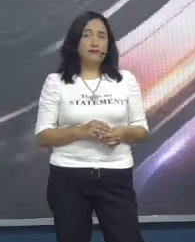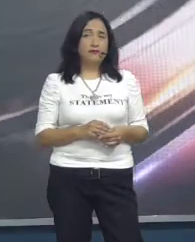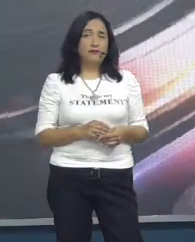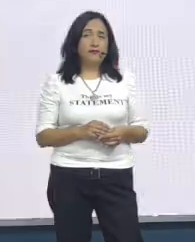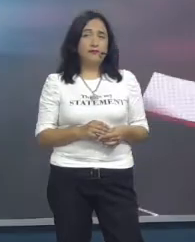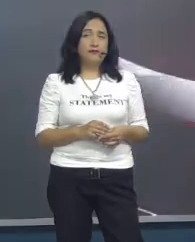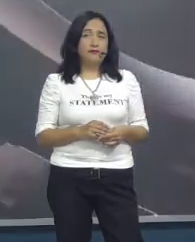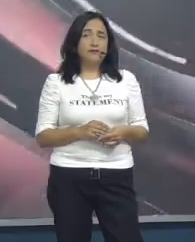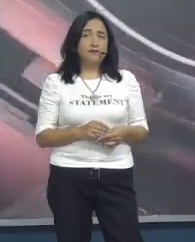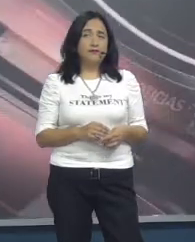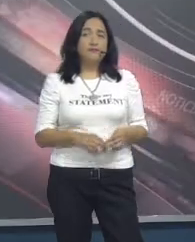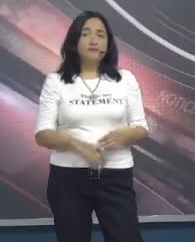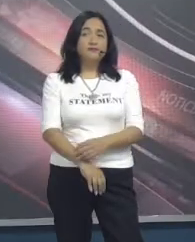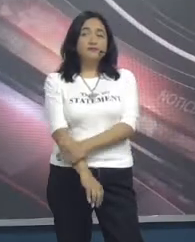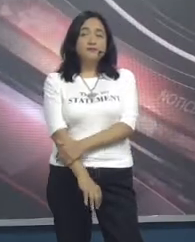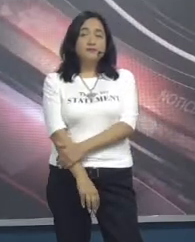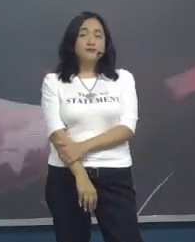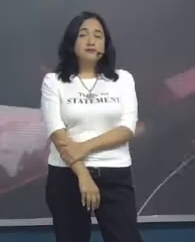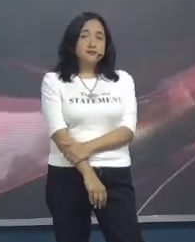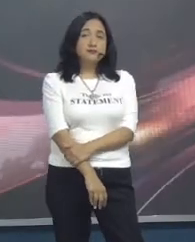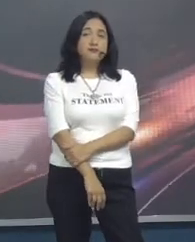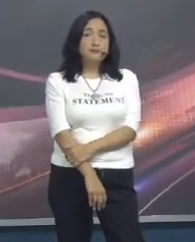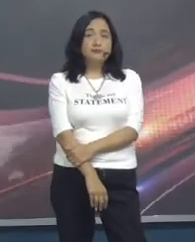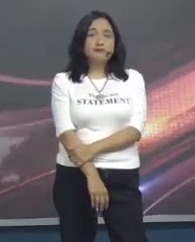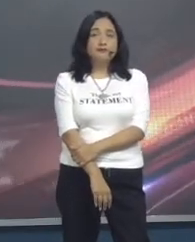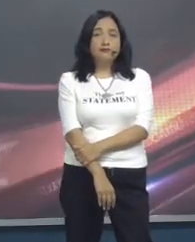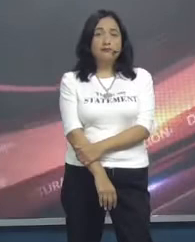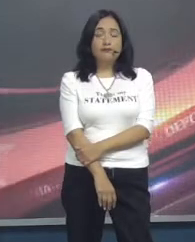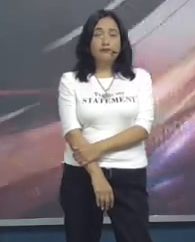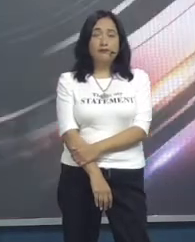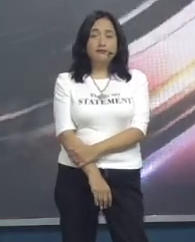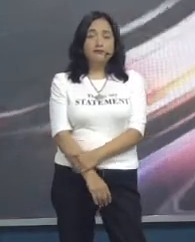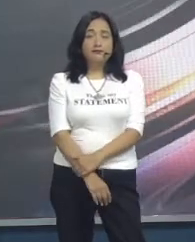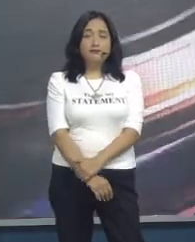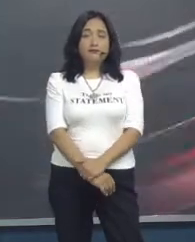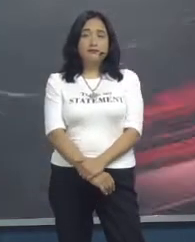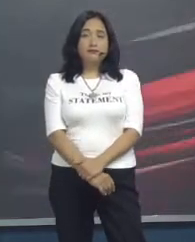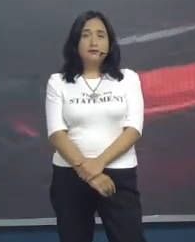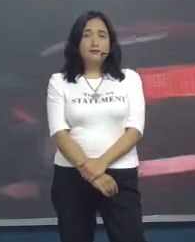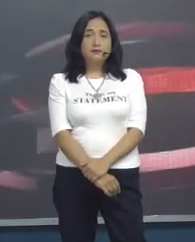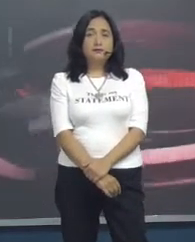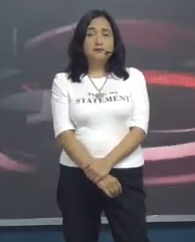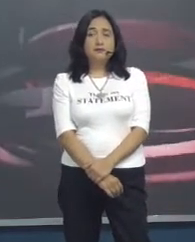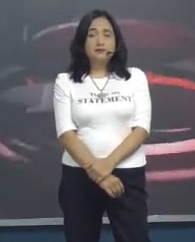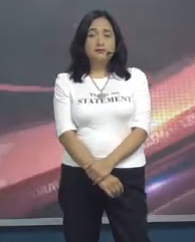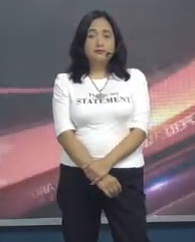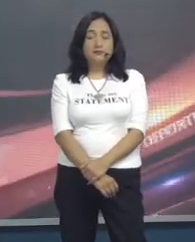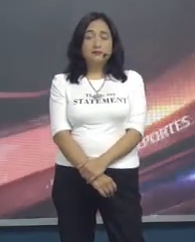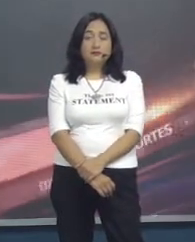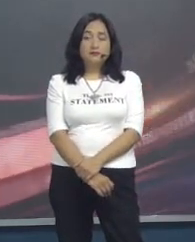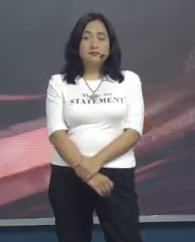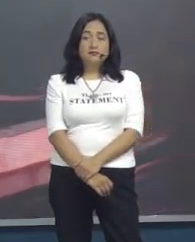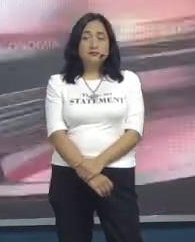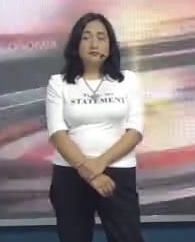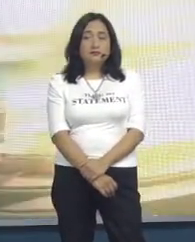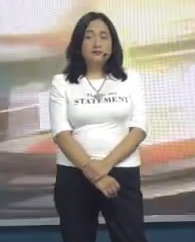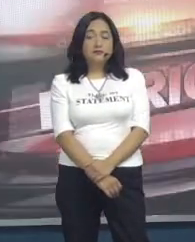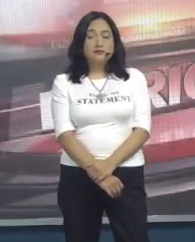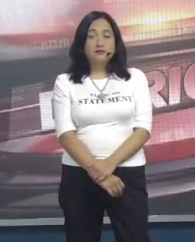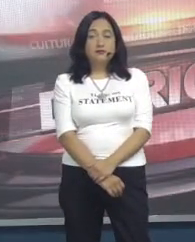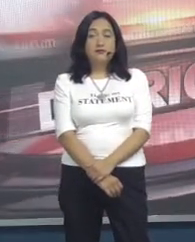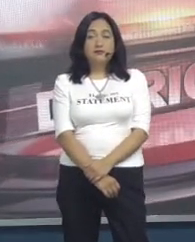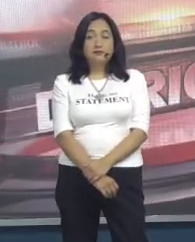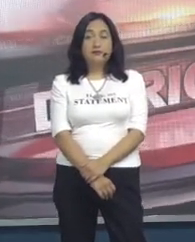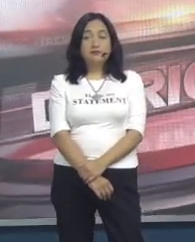ocurriera la pandemia y que estuviéramos en cuarentena, había una cierta morosidad. Después se acentuó